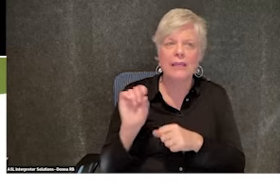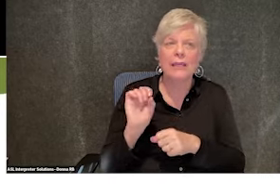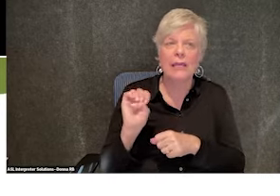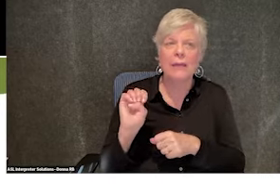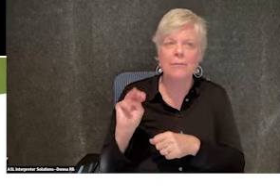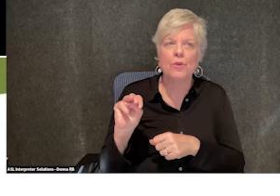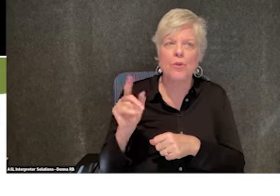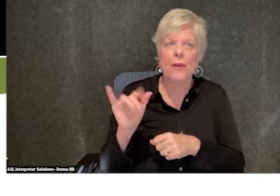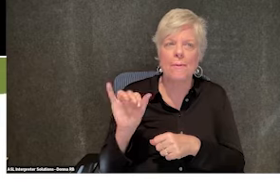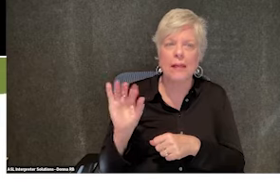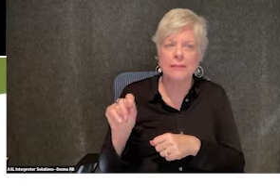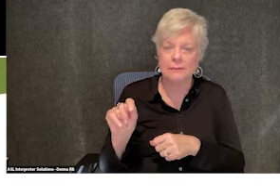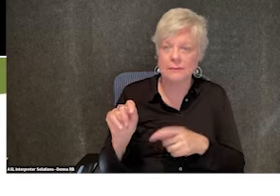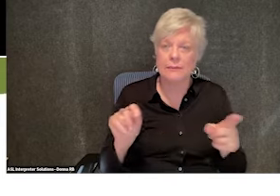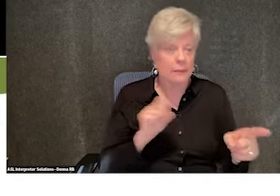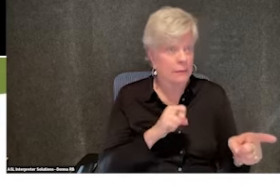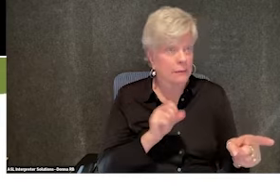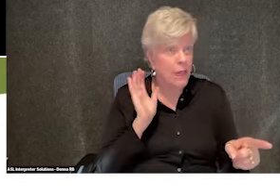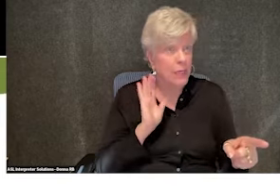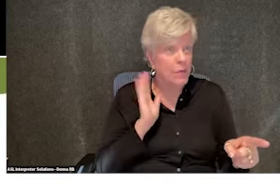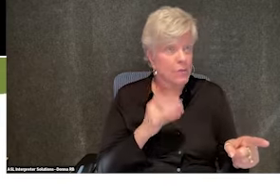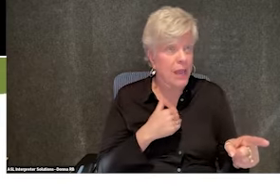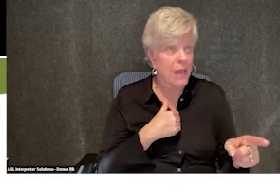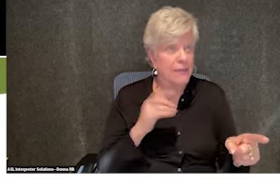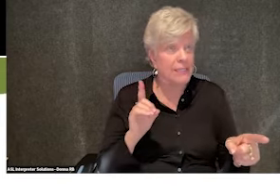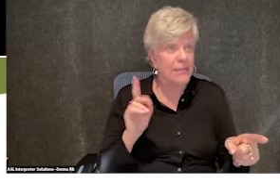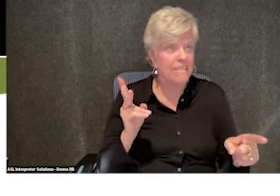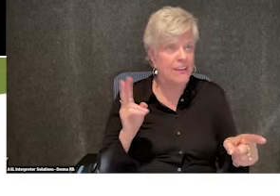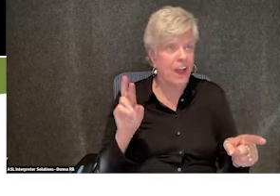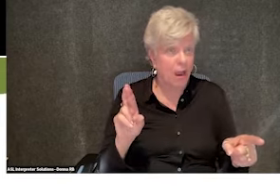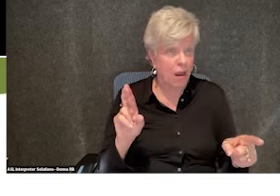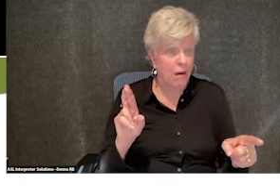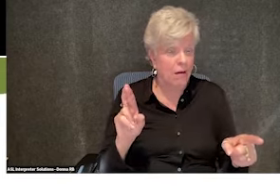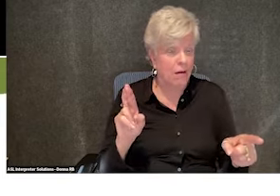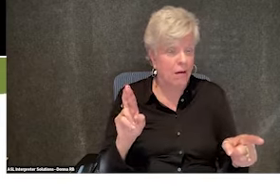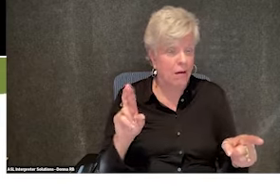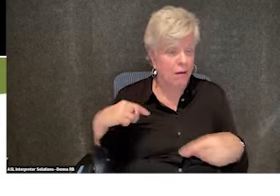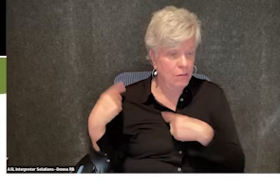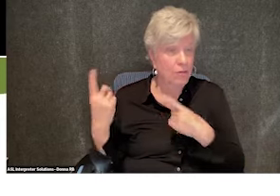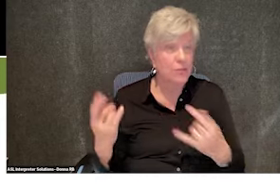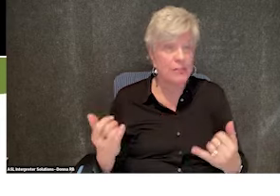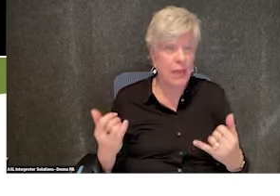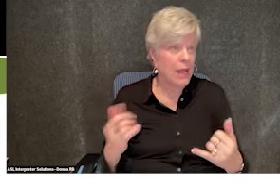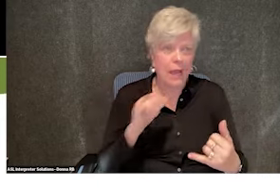DBR, no me gustaba eso, entonces decidí abandonar eso, decidí